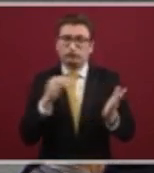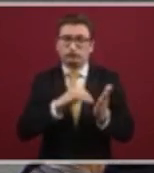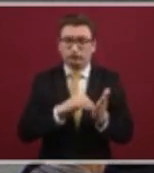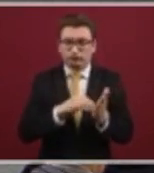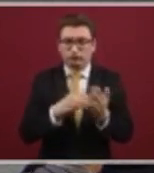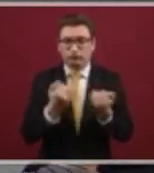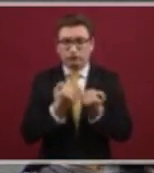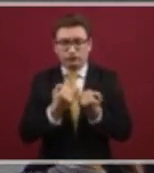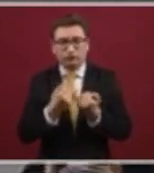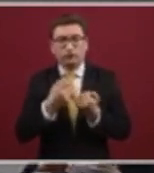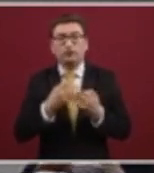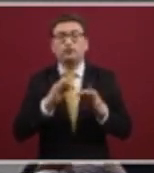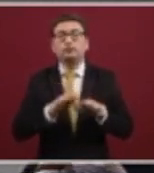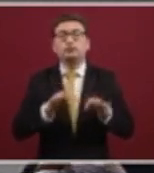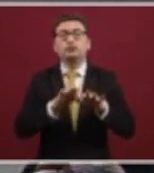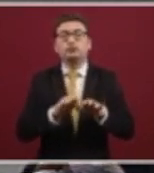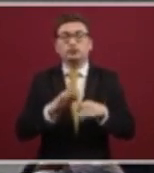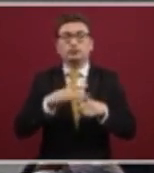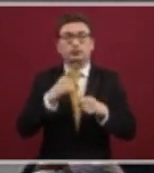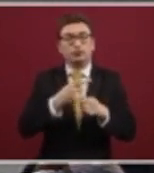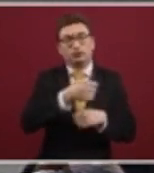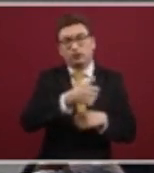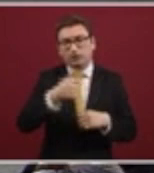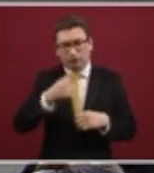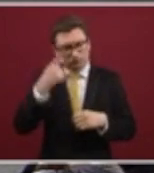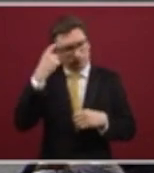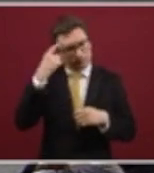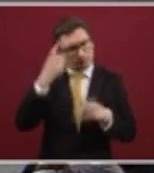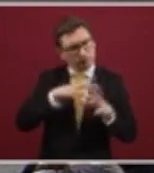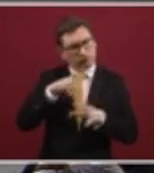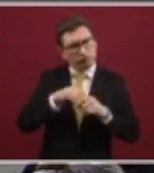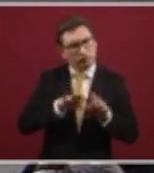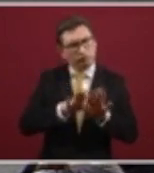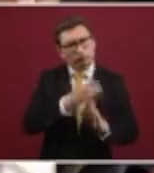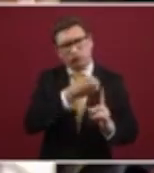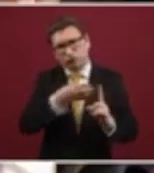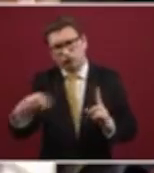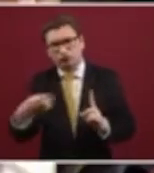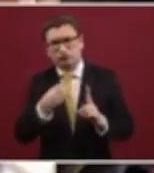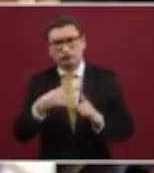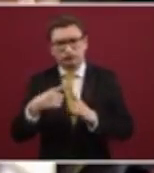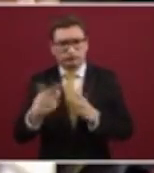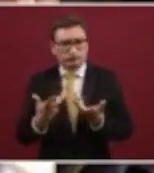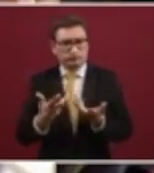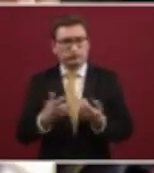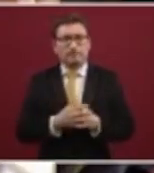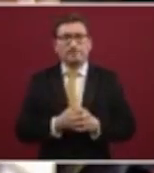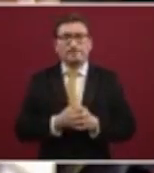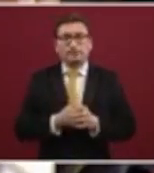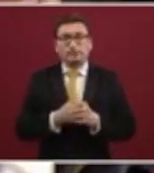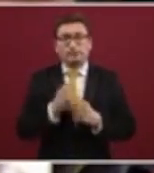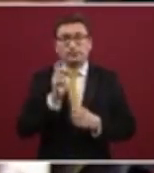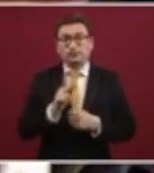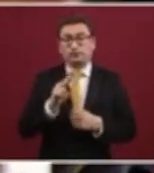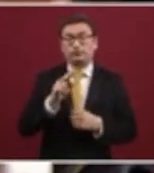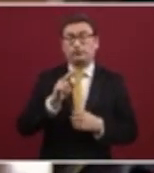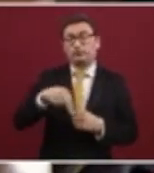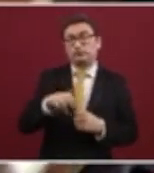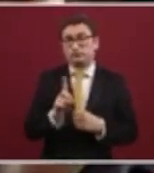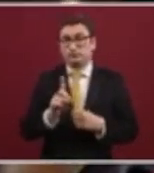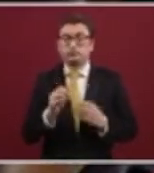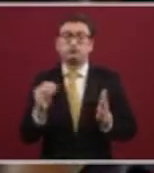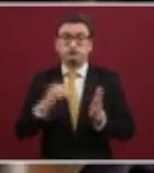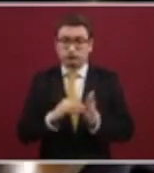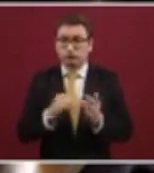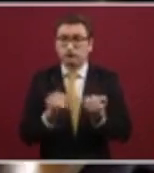clústeres, la inserción de plataformas de logística integral, es un tema que no puede estar omiso en el tratado, en el plan de desarrollo, la